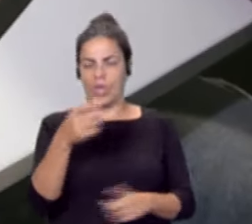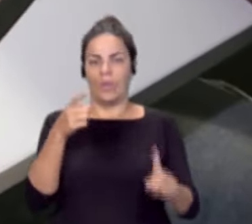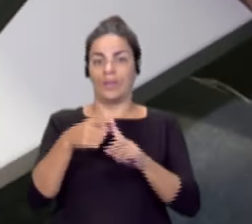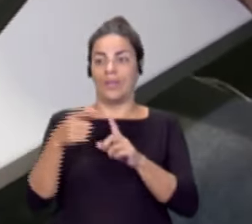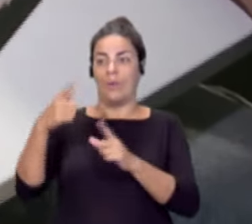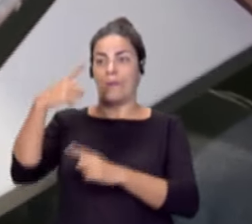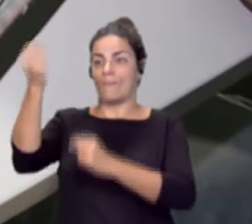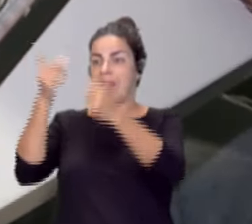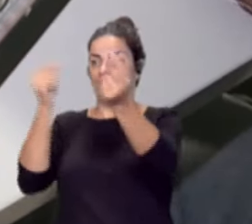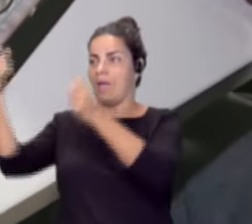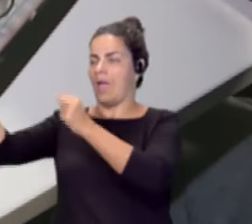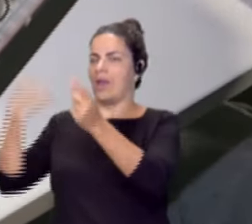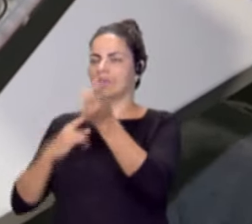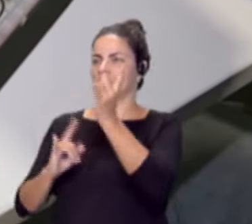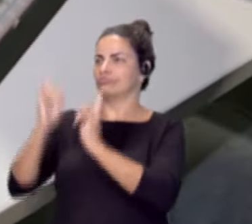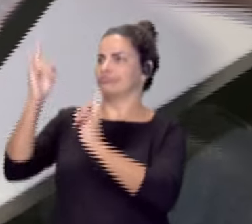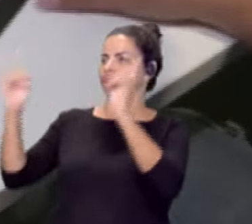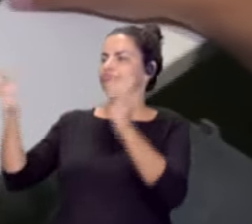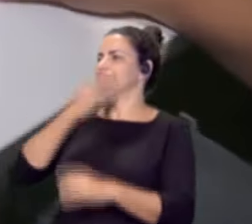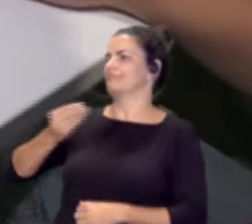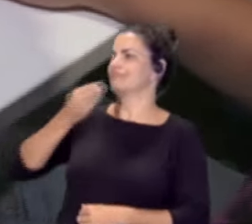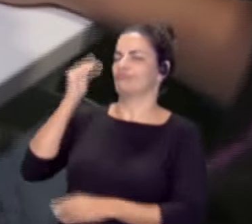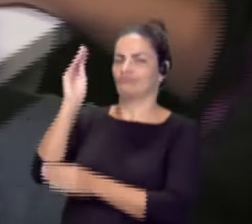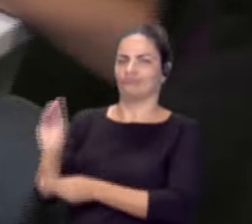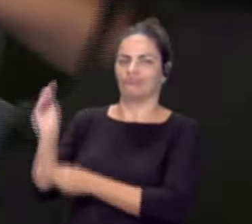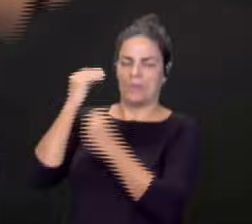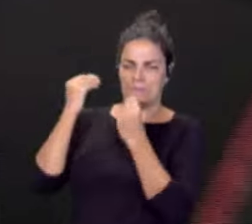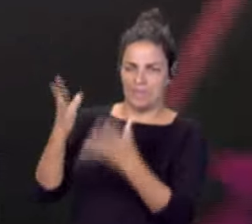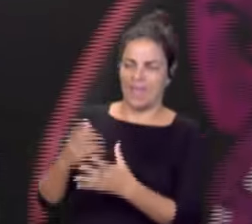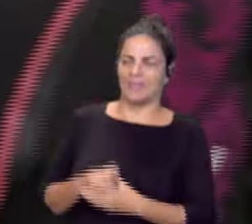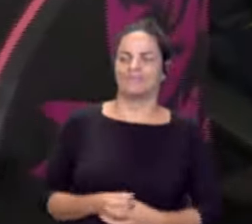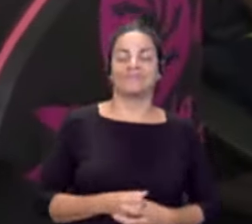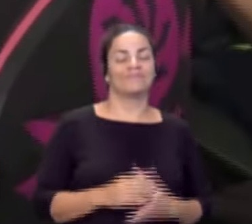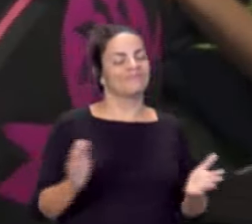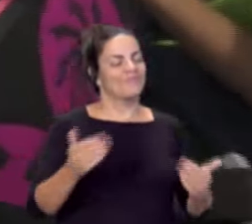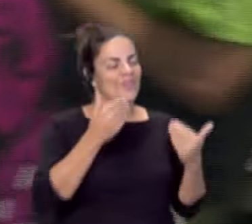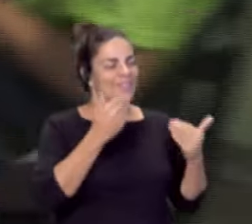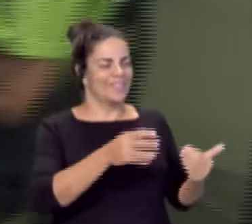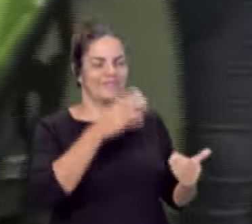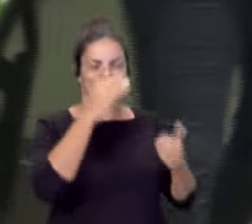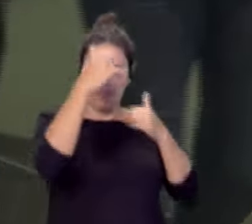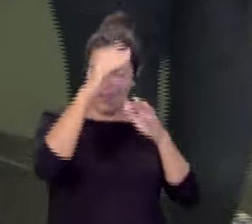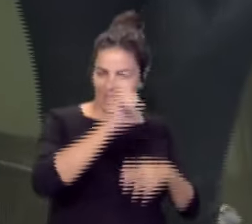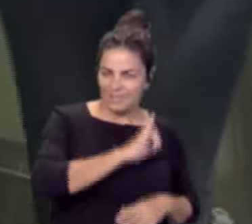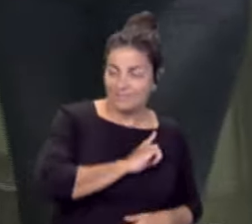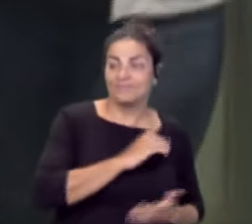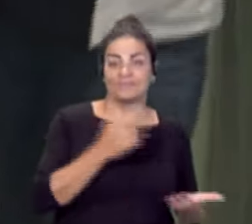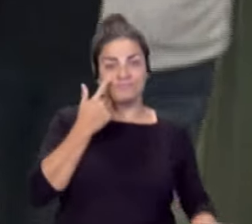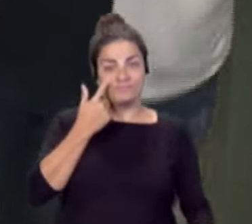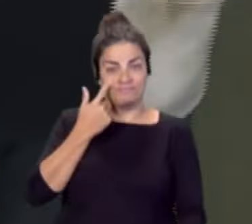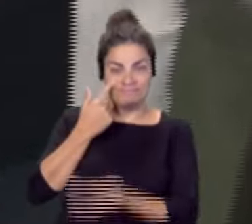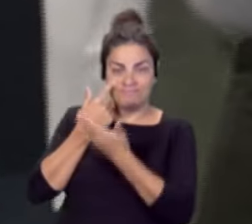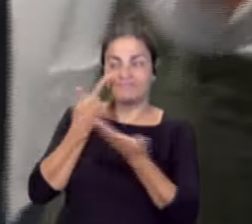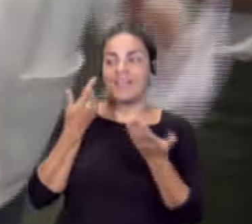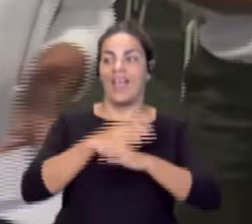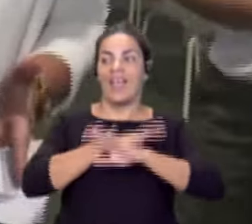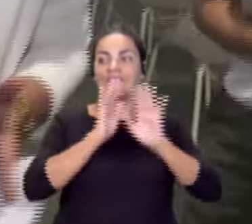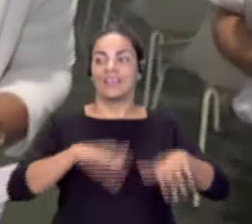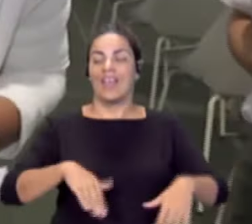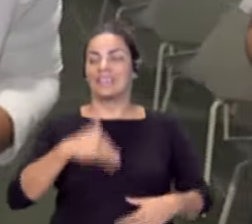palmeras estén hermosas y bien cuidadas. Pues muchísimas gracias por habernos atendido. Pues como ven, al final son